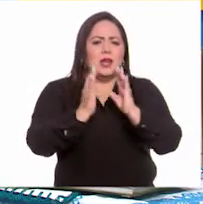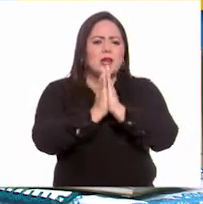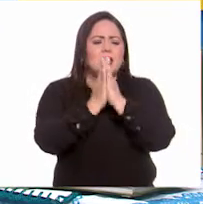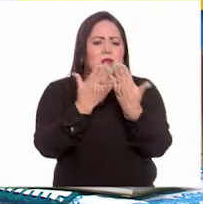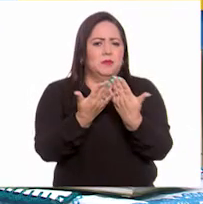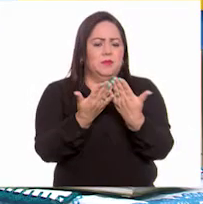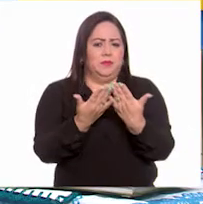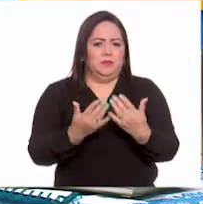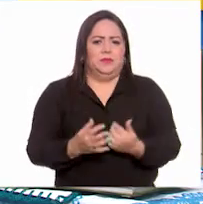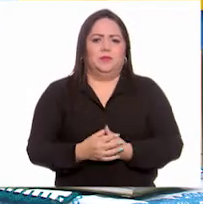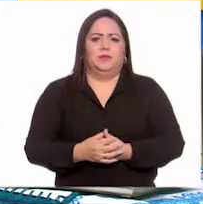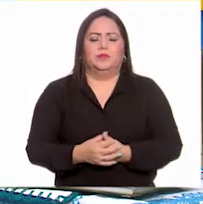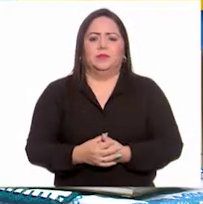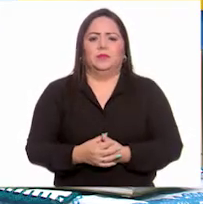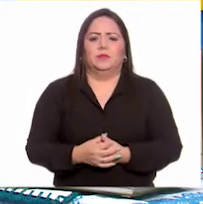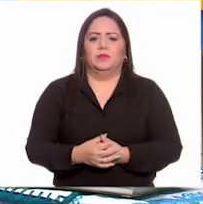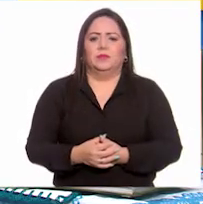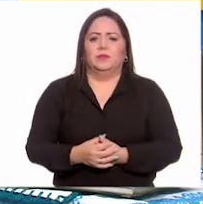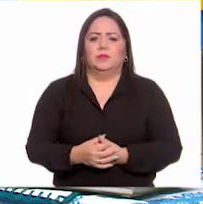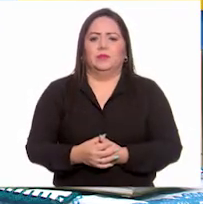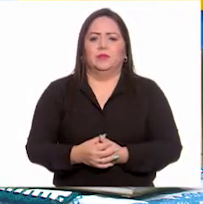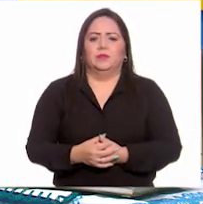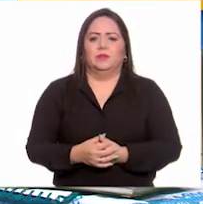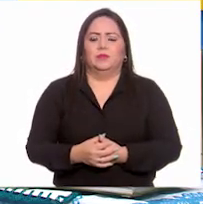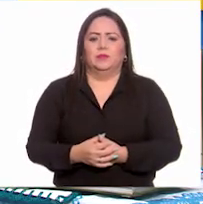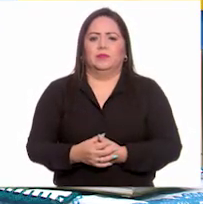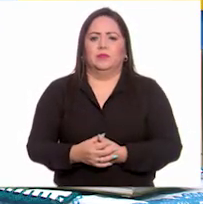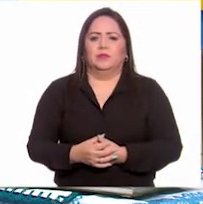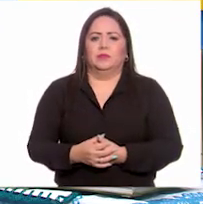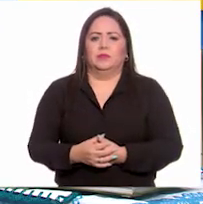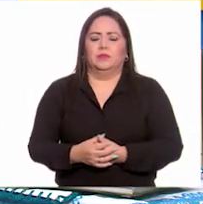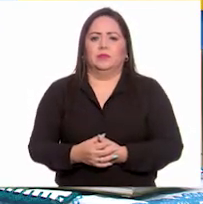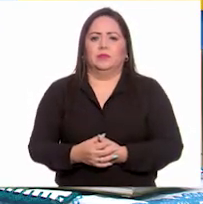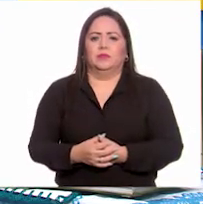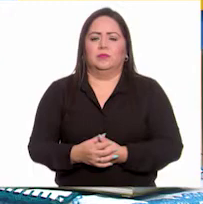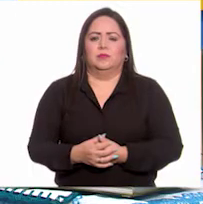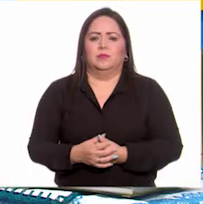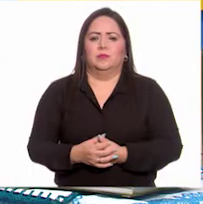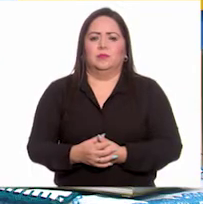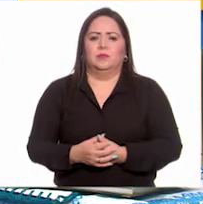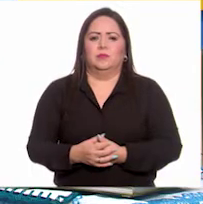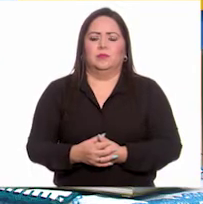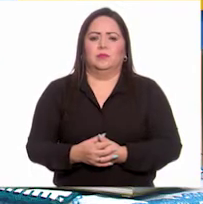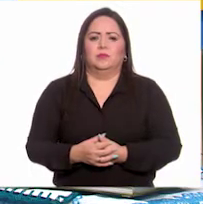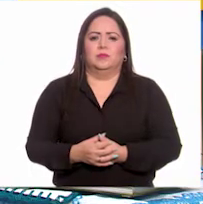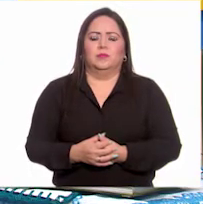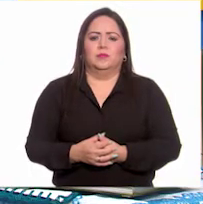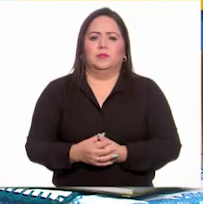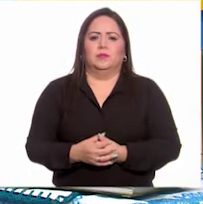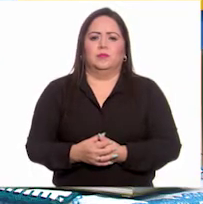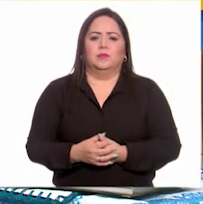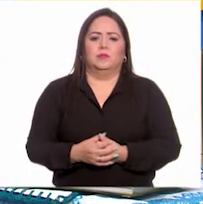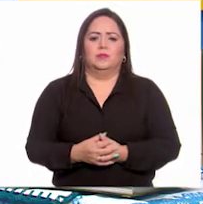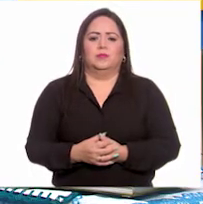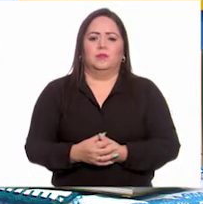un libro cartonero. Eres el Joaquín. Gracias. Mani, la mismo, allí sin